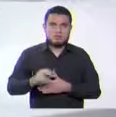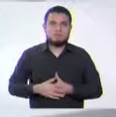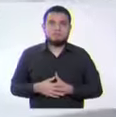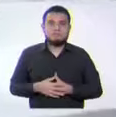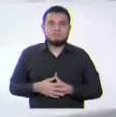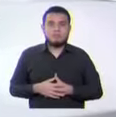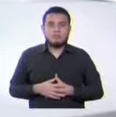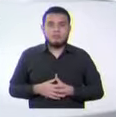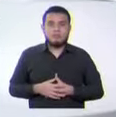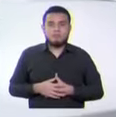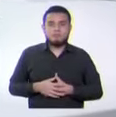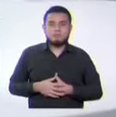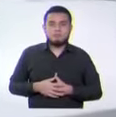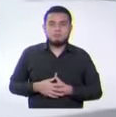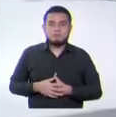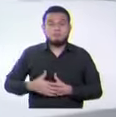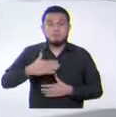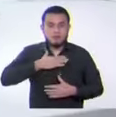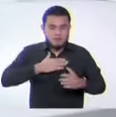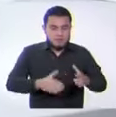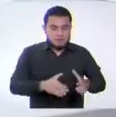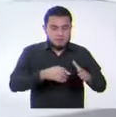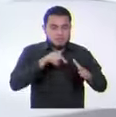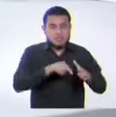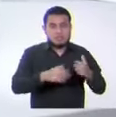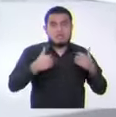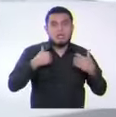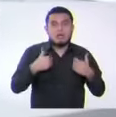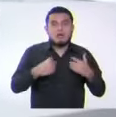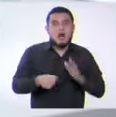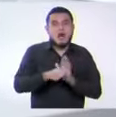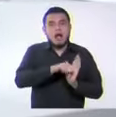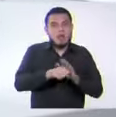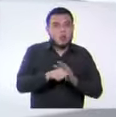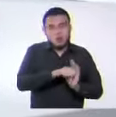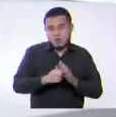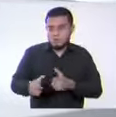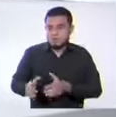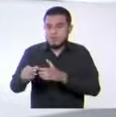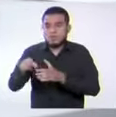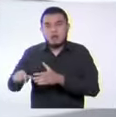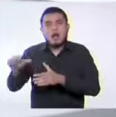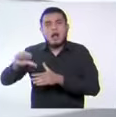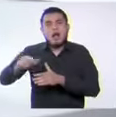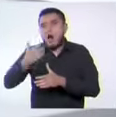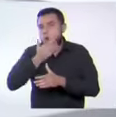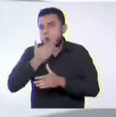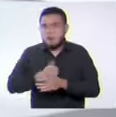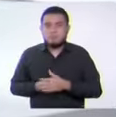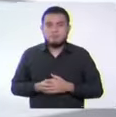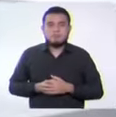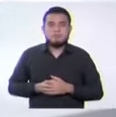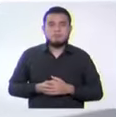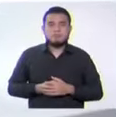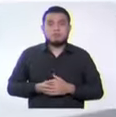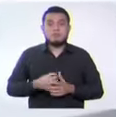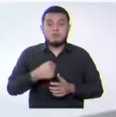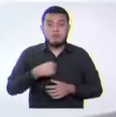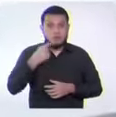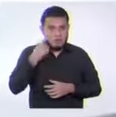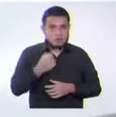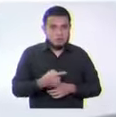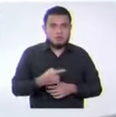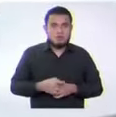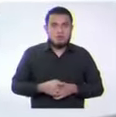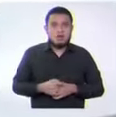experimento. Este es mi recipiente conteniendo alcohol y este es mi recipiente con agua. Entonces verteré una